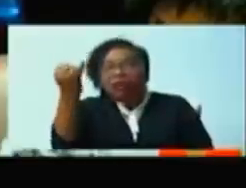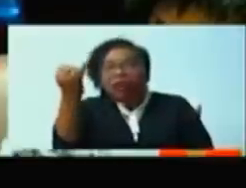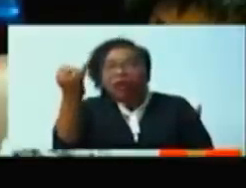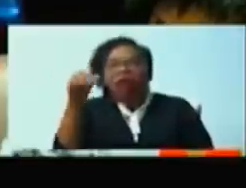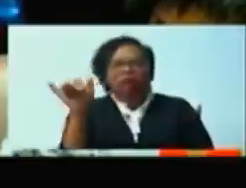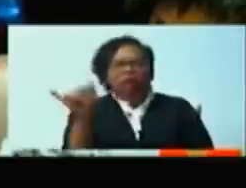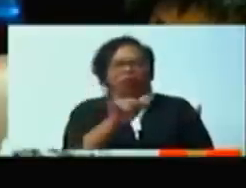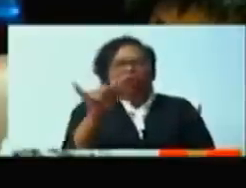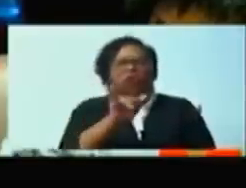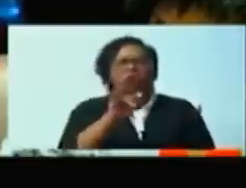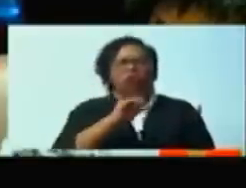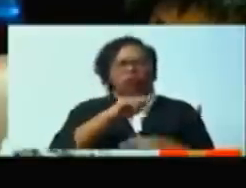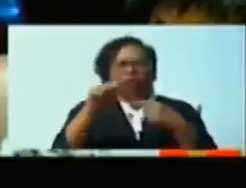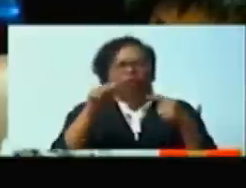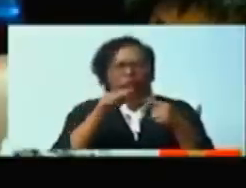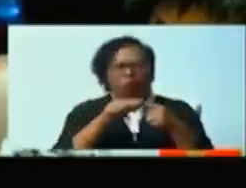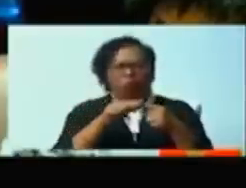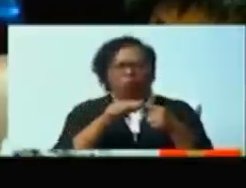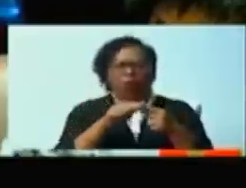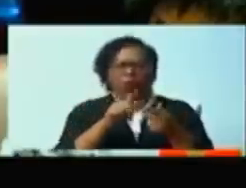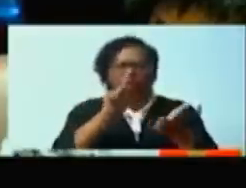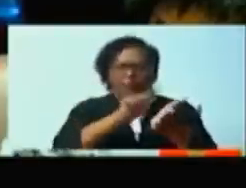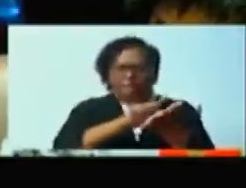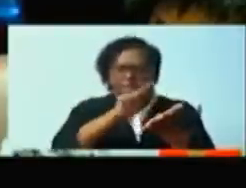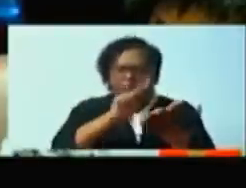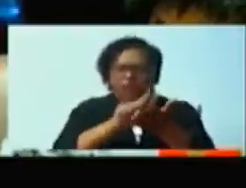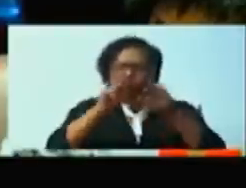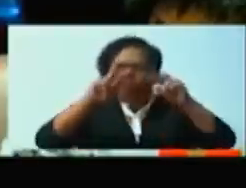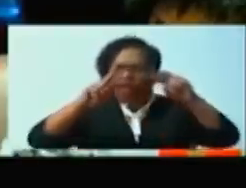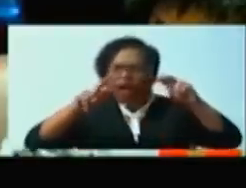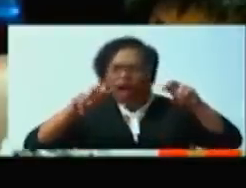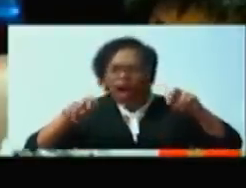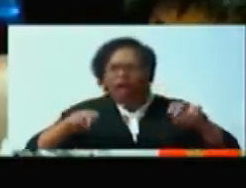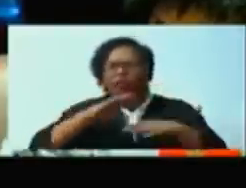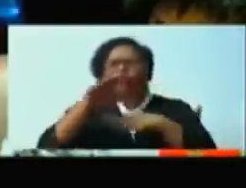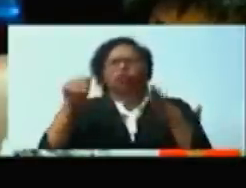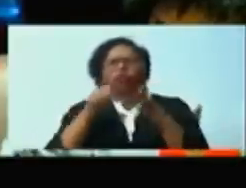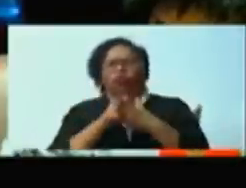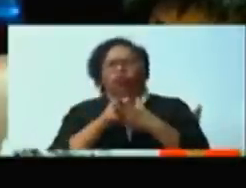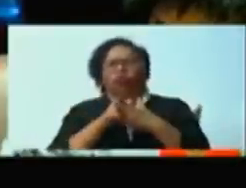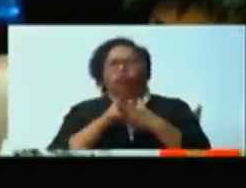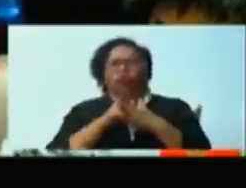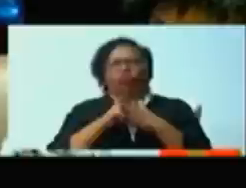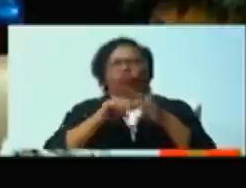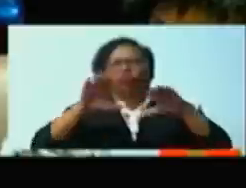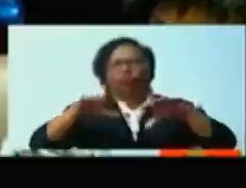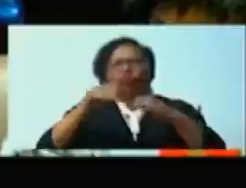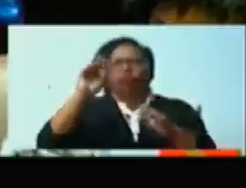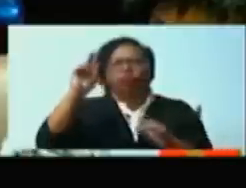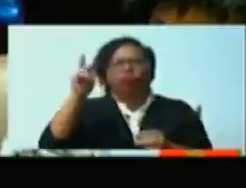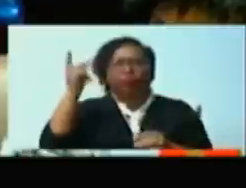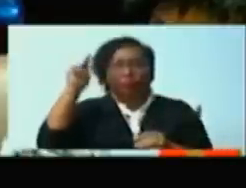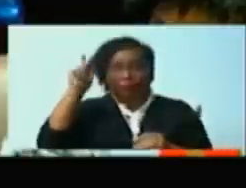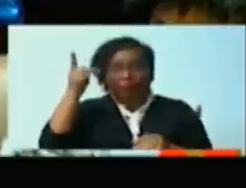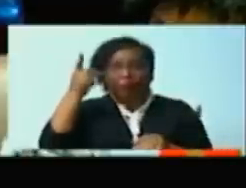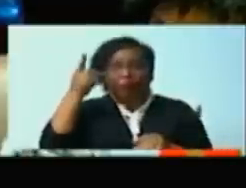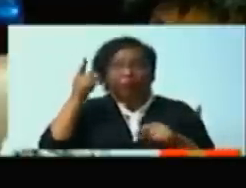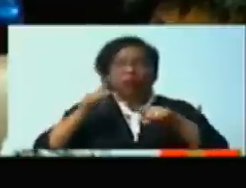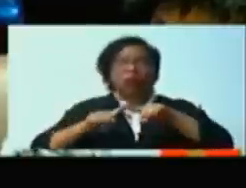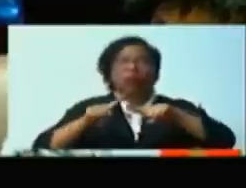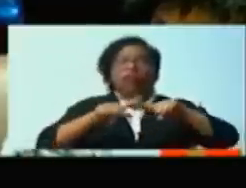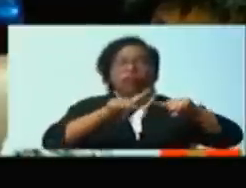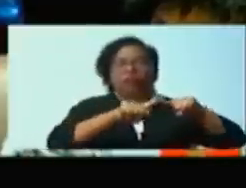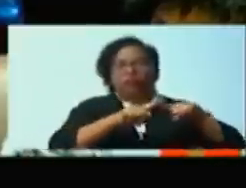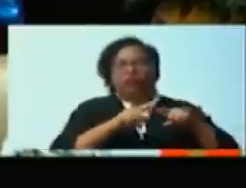del estado que se hace una comisión bicameral y se le permite que todos los bloques tengan por un representante También queremos